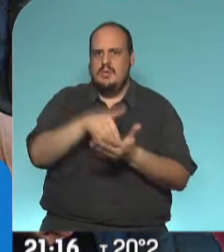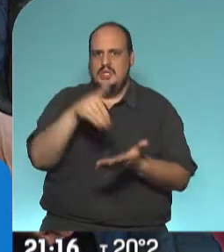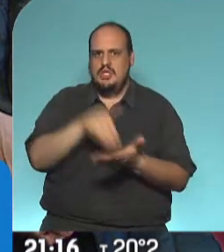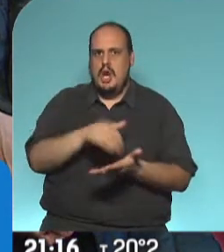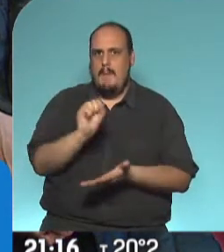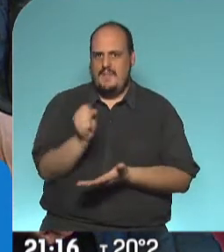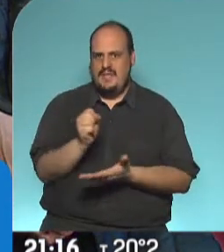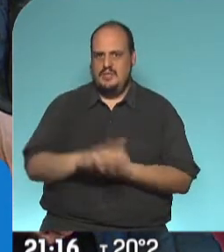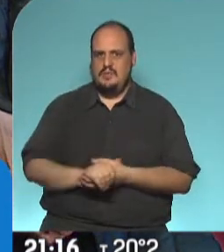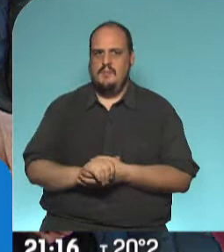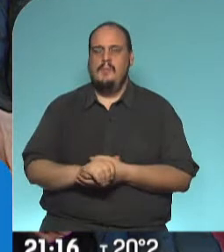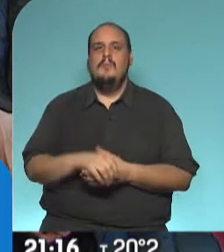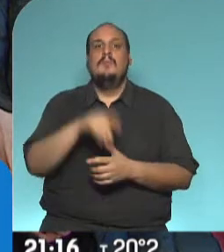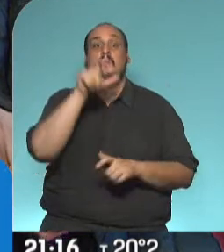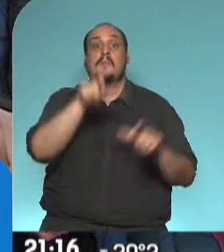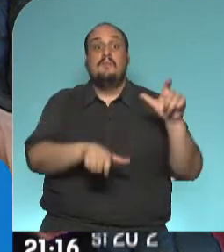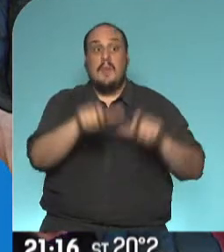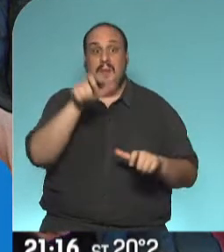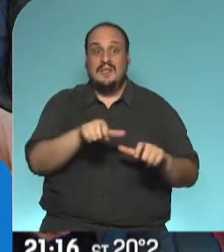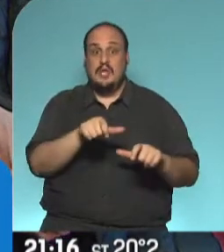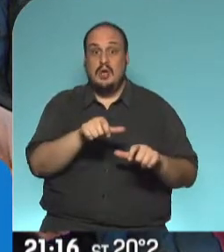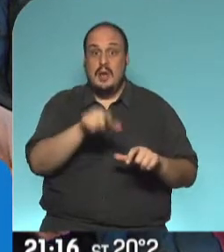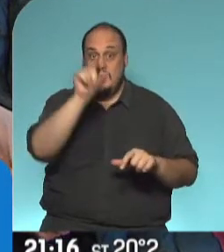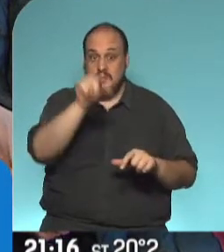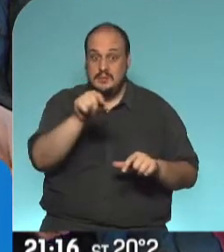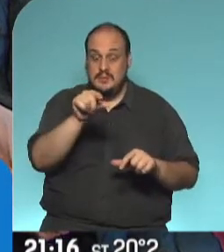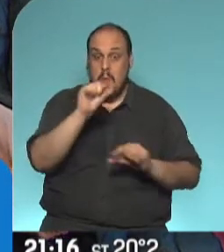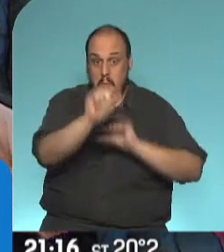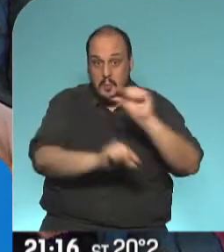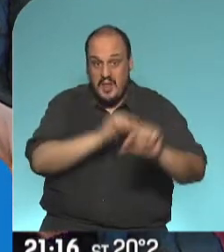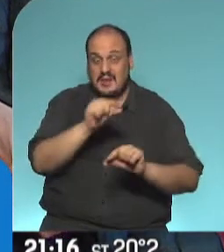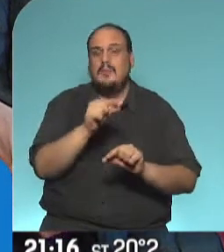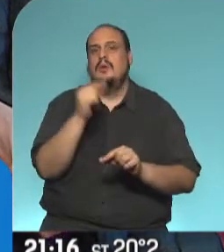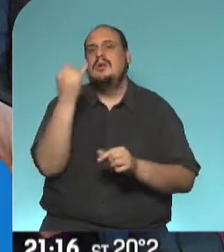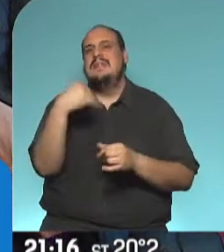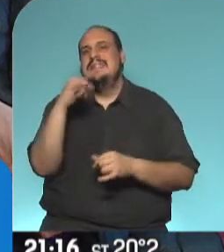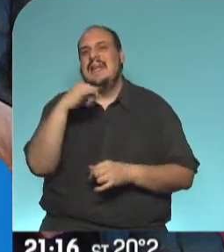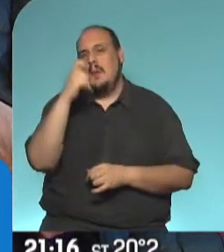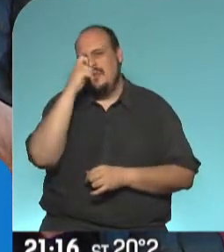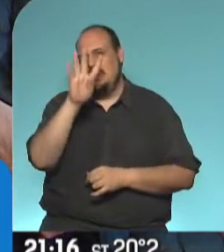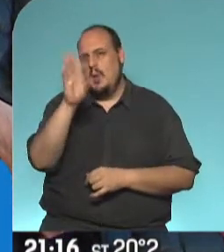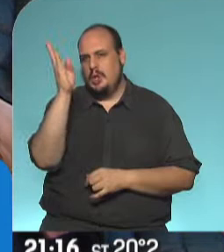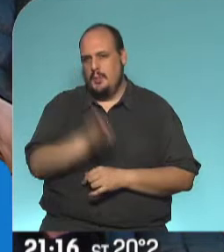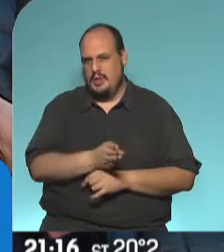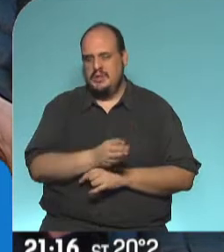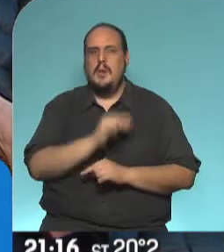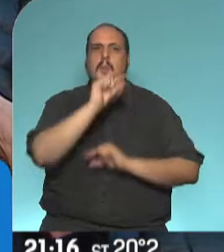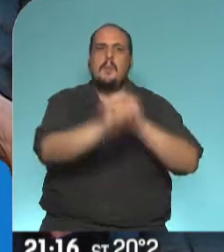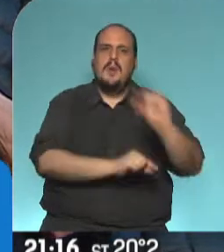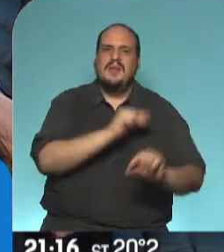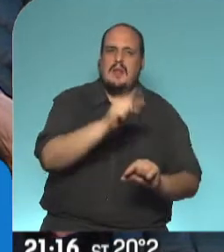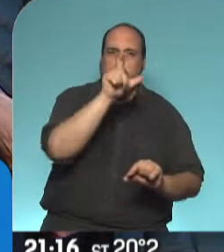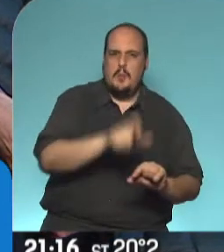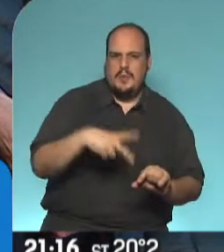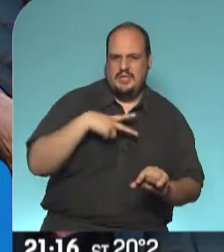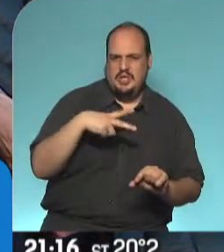de pesos. Aquellos que obtengan el crédito deberán pagar una tasa del 24%. Hay préstamos personales y